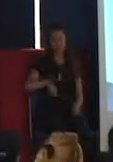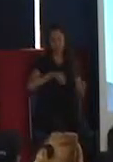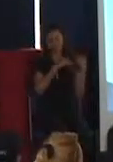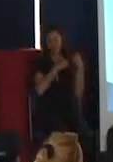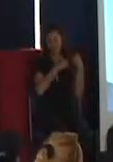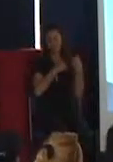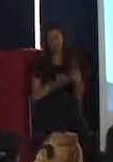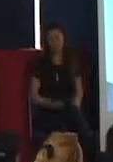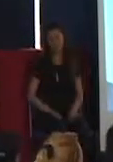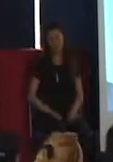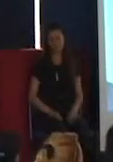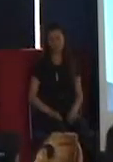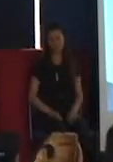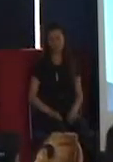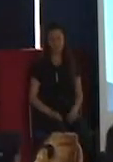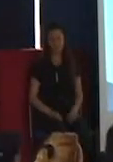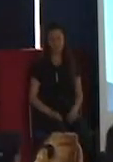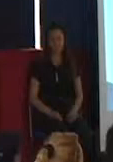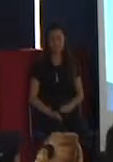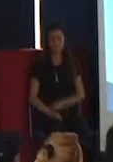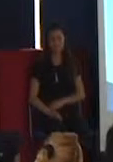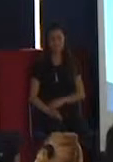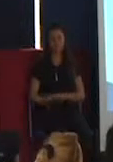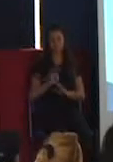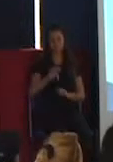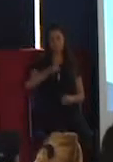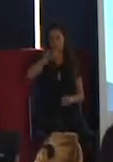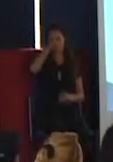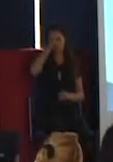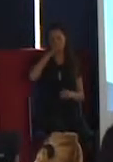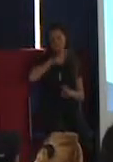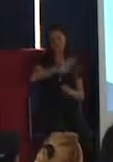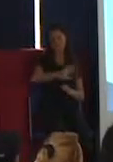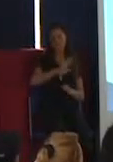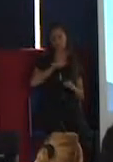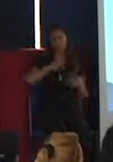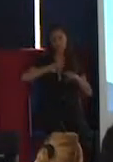el coco de la administración pública.